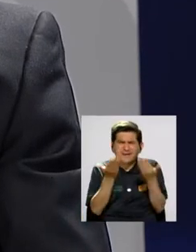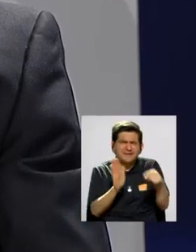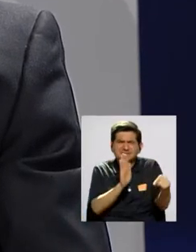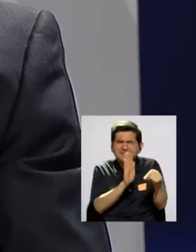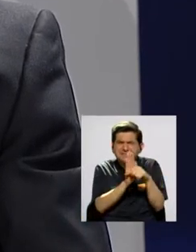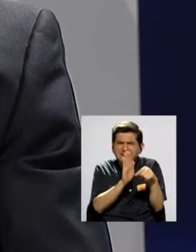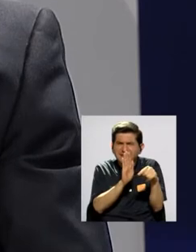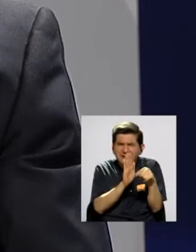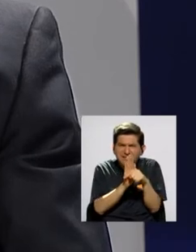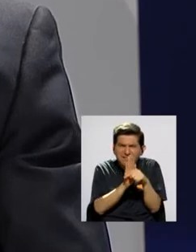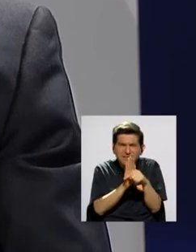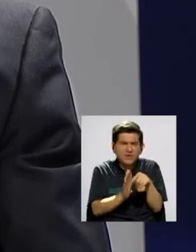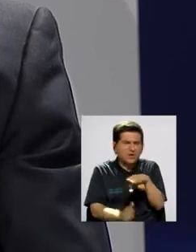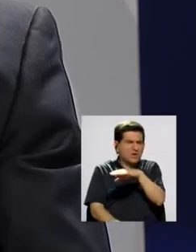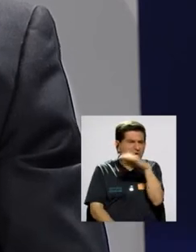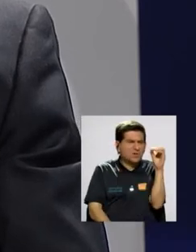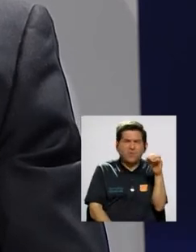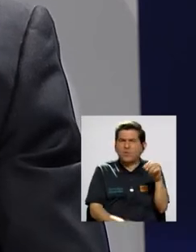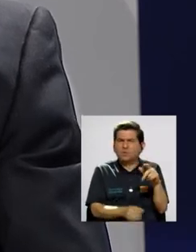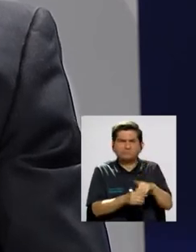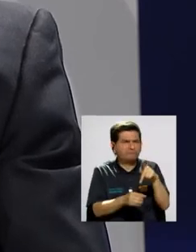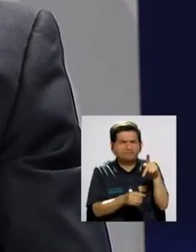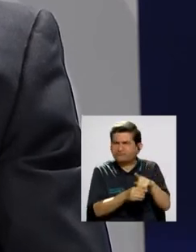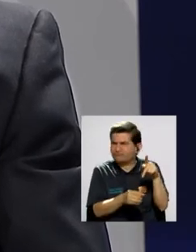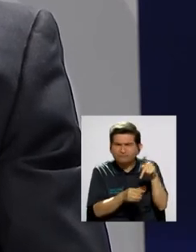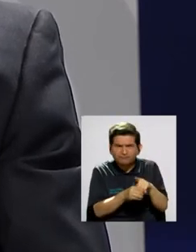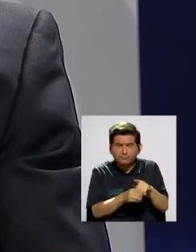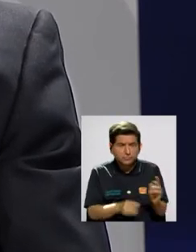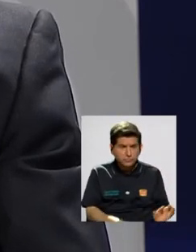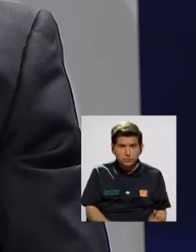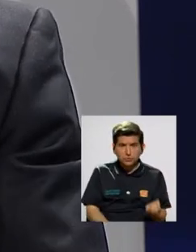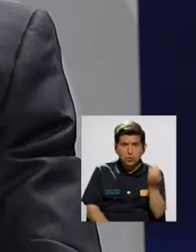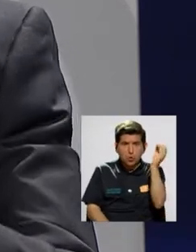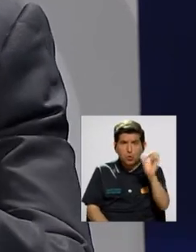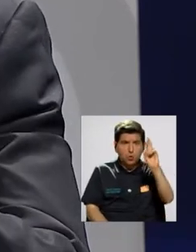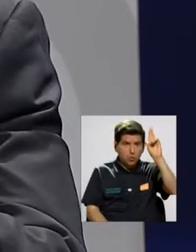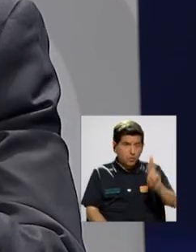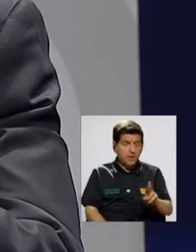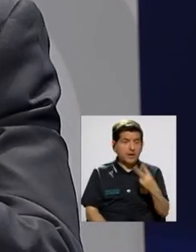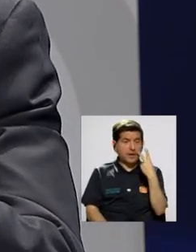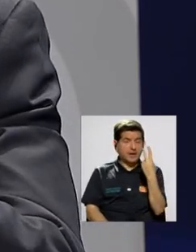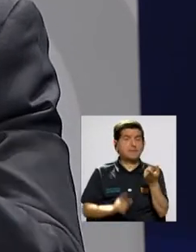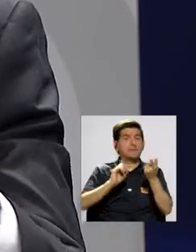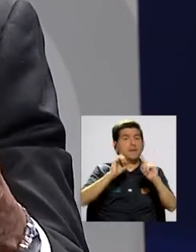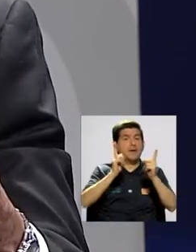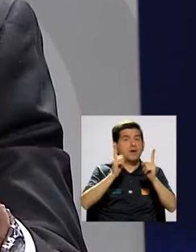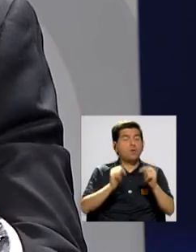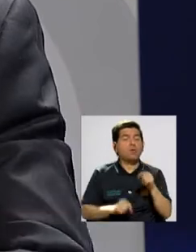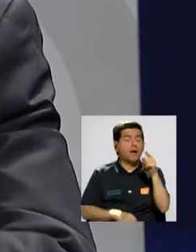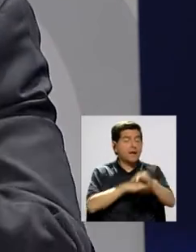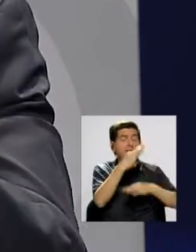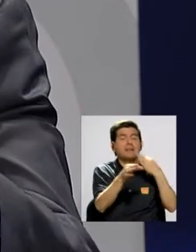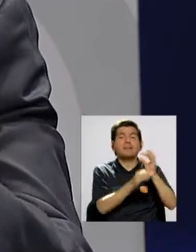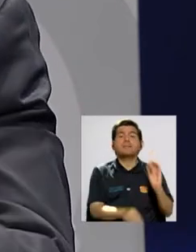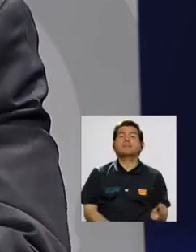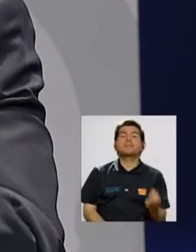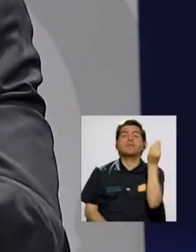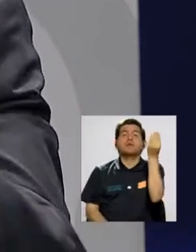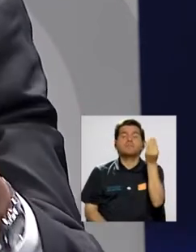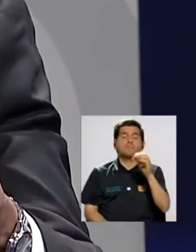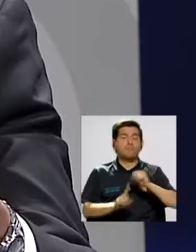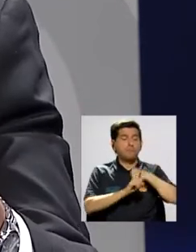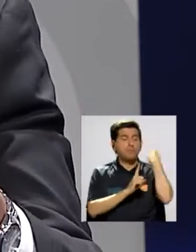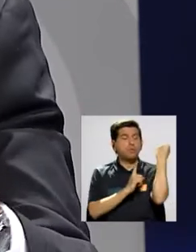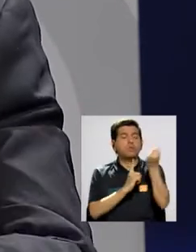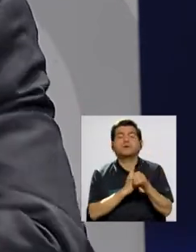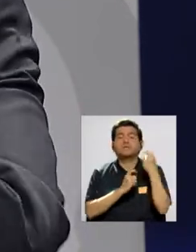negativa o no participante de jóvenes costarricenses, habría que ver de cuáles jóvenes estamos hablando y de dónde y en qué